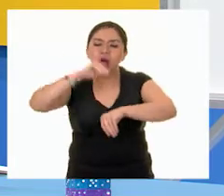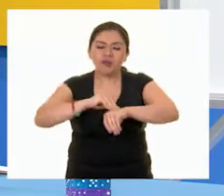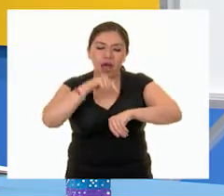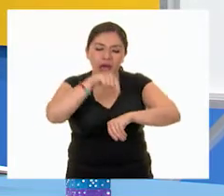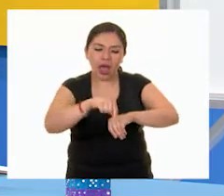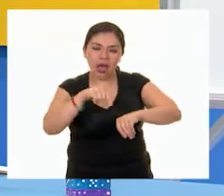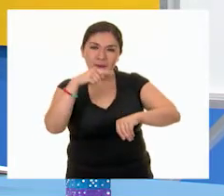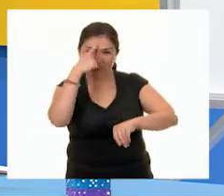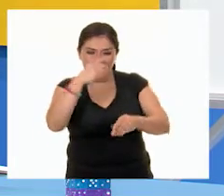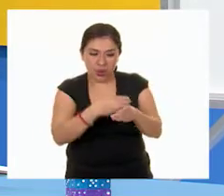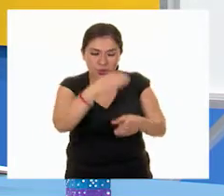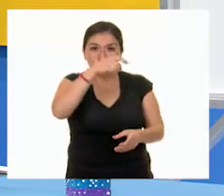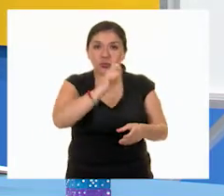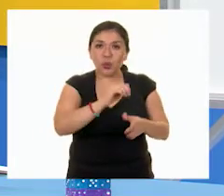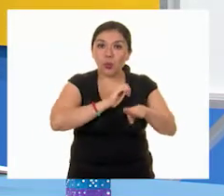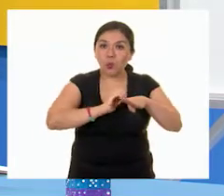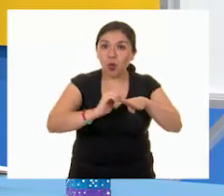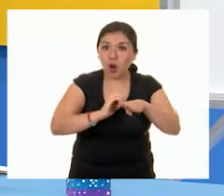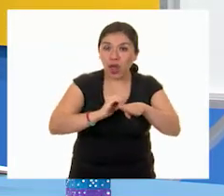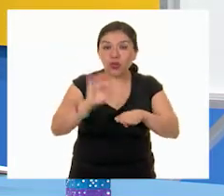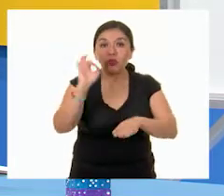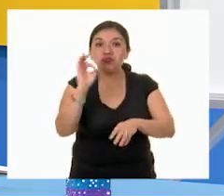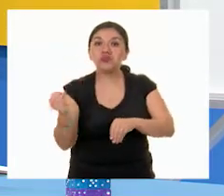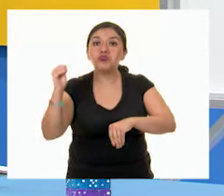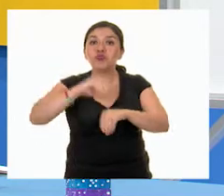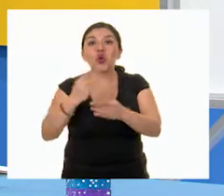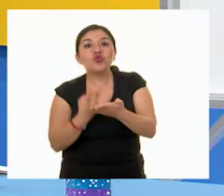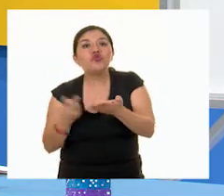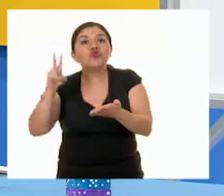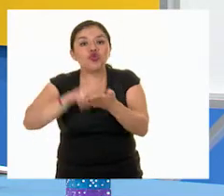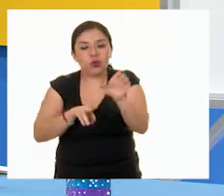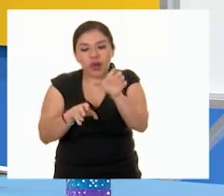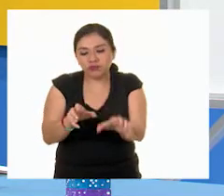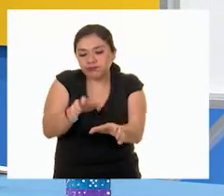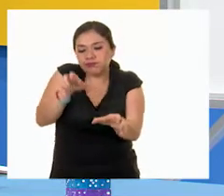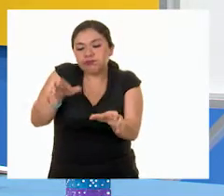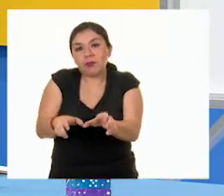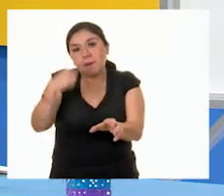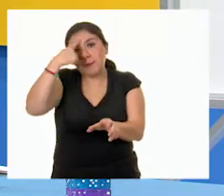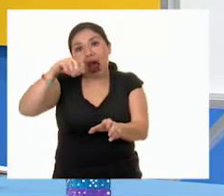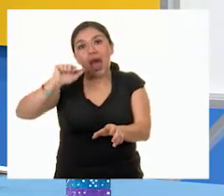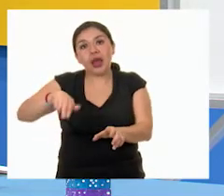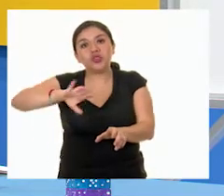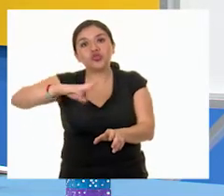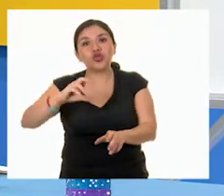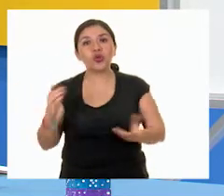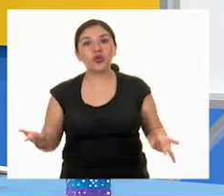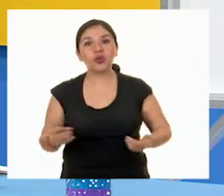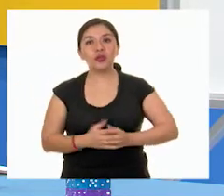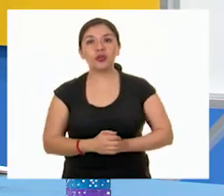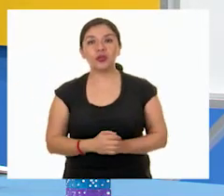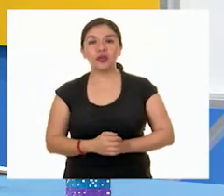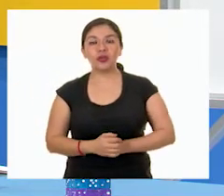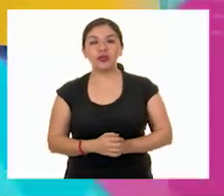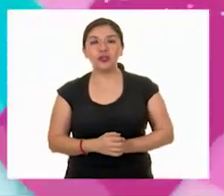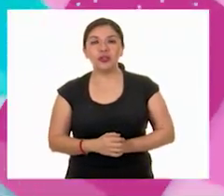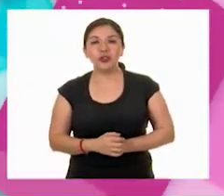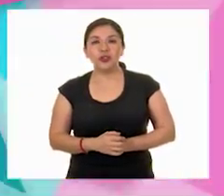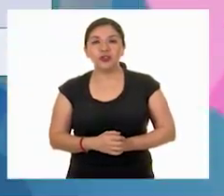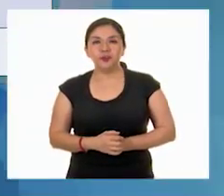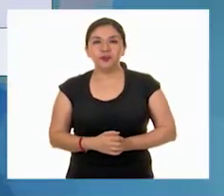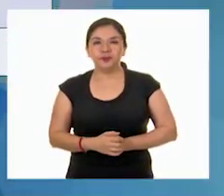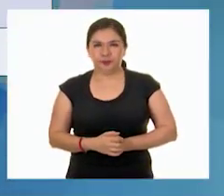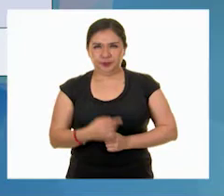dimensiones del prisma morado si se duplicó el número de cubos que tiene de ancho? Si